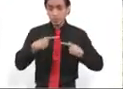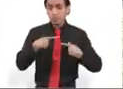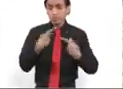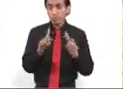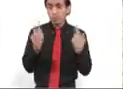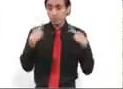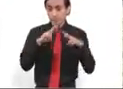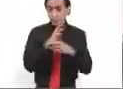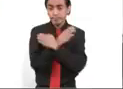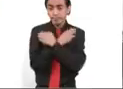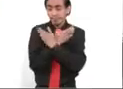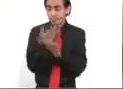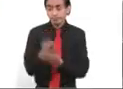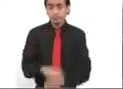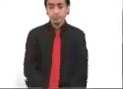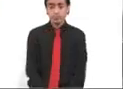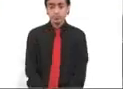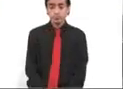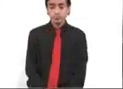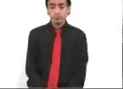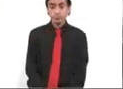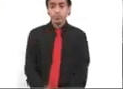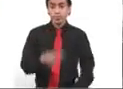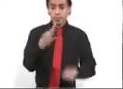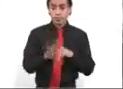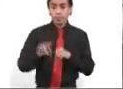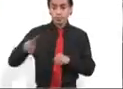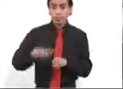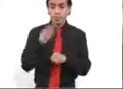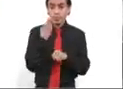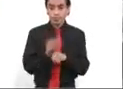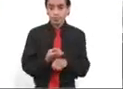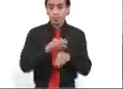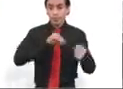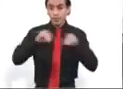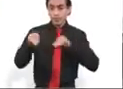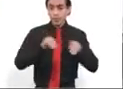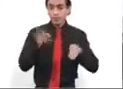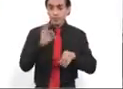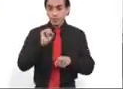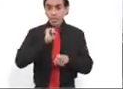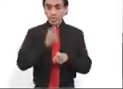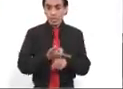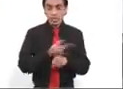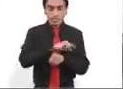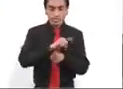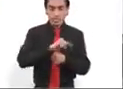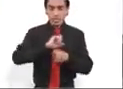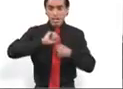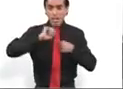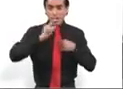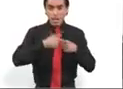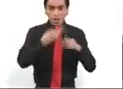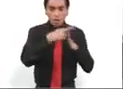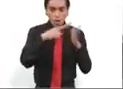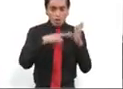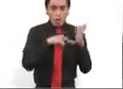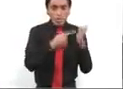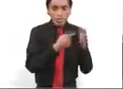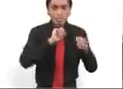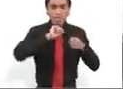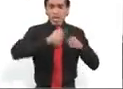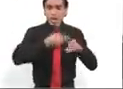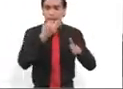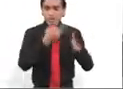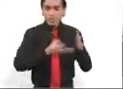educación. Gracias. Y por último, aprovechando al secretario de Movilidad, ¿han detectado una laguna en el reglamento para el tema de las rodadas que se vieron en